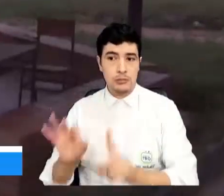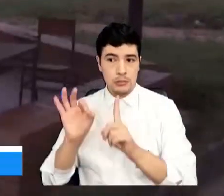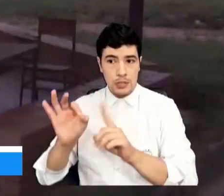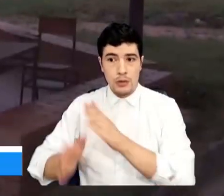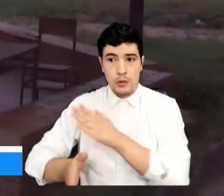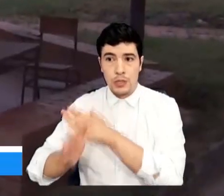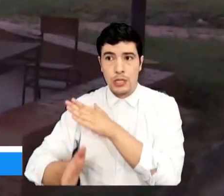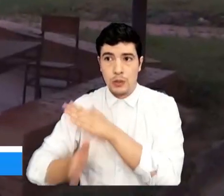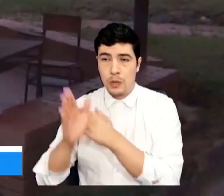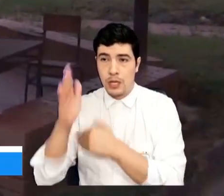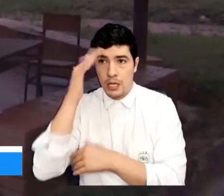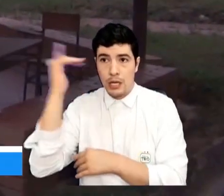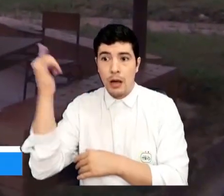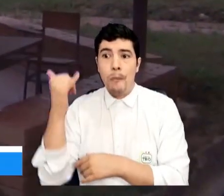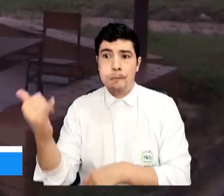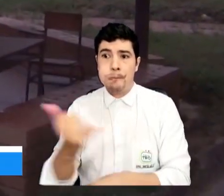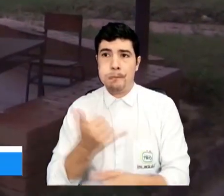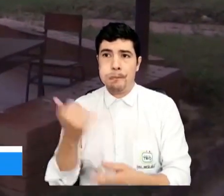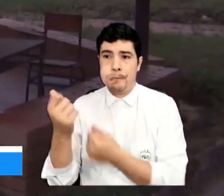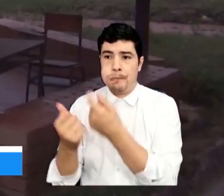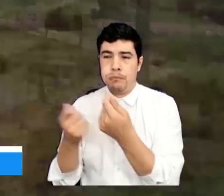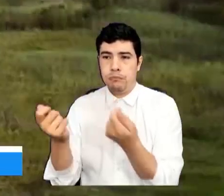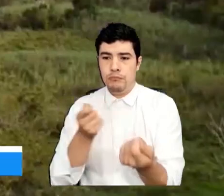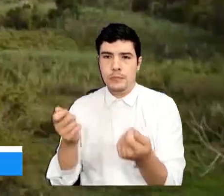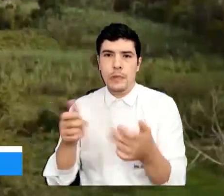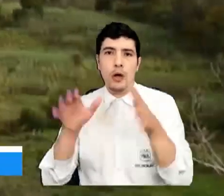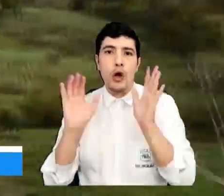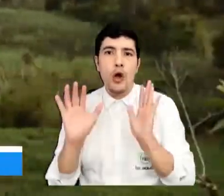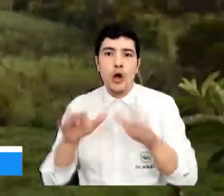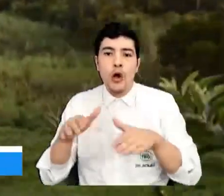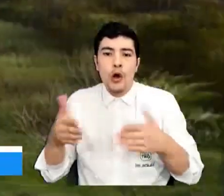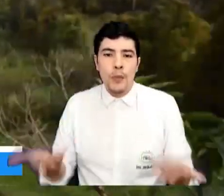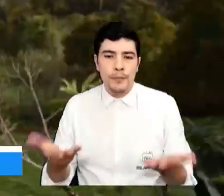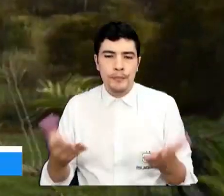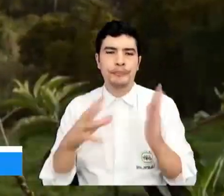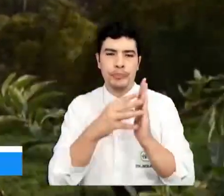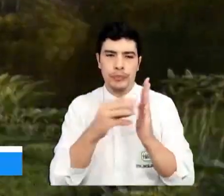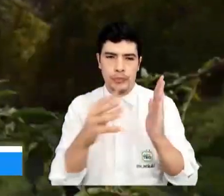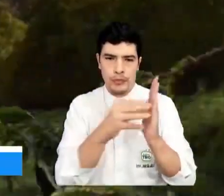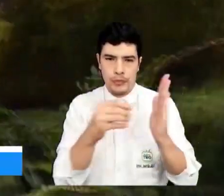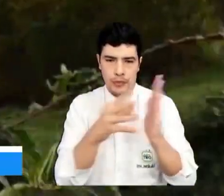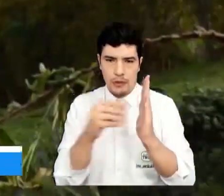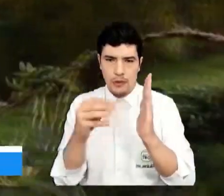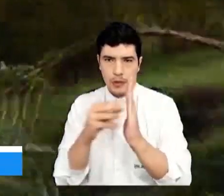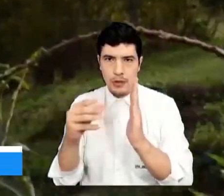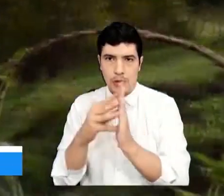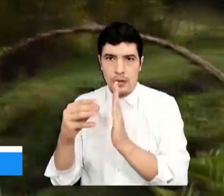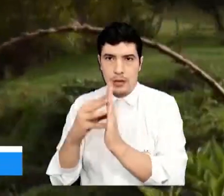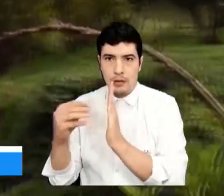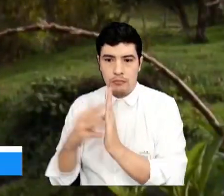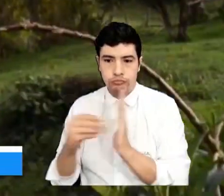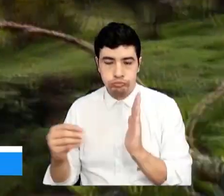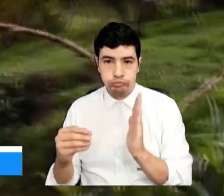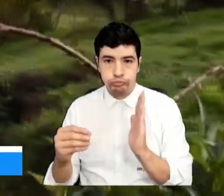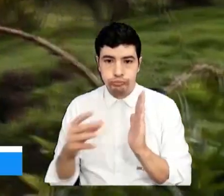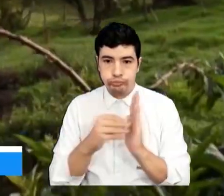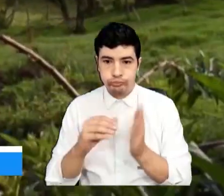los padres de familia sean los encargados de recoger ese material, porque es que sabemos que los niños también deben estar en